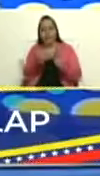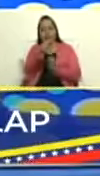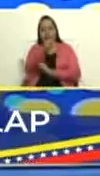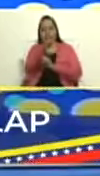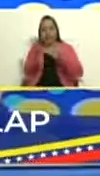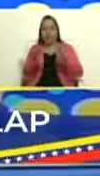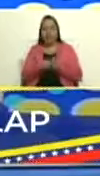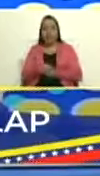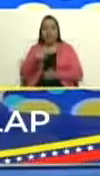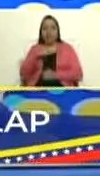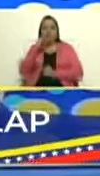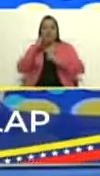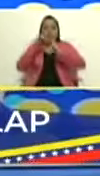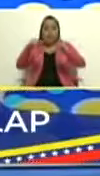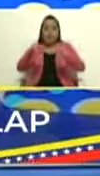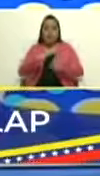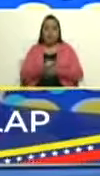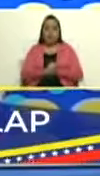Lo denuncié.